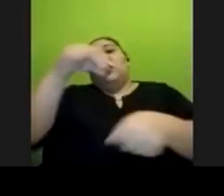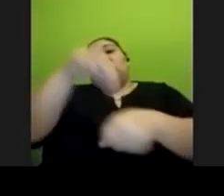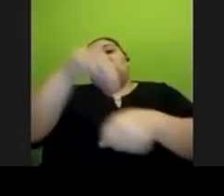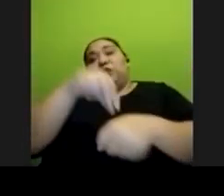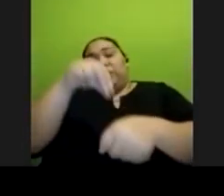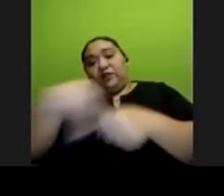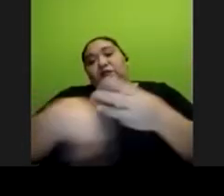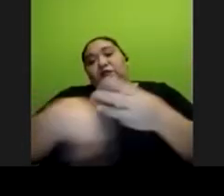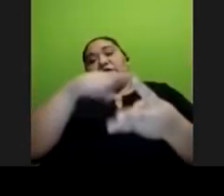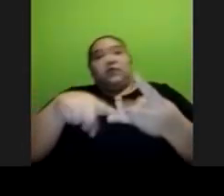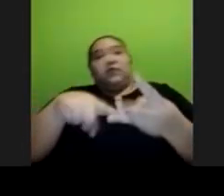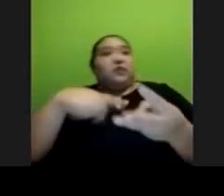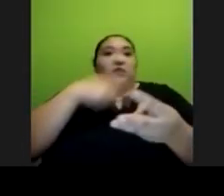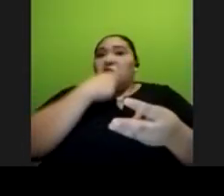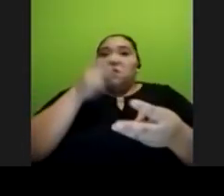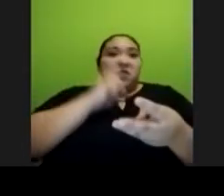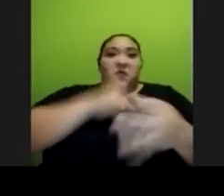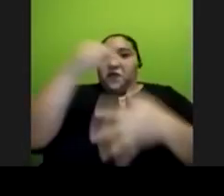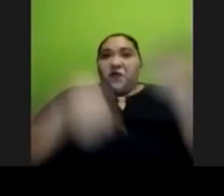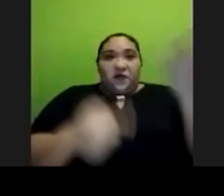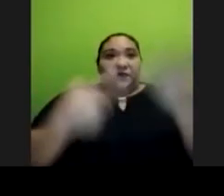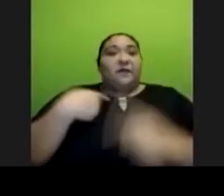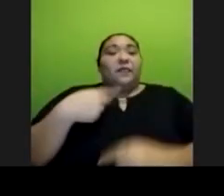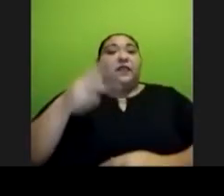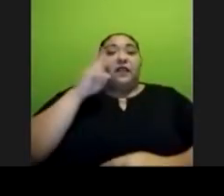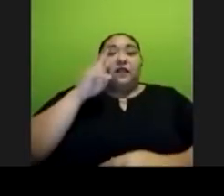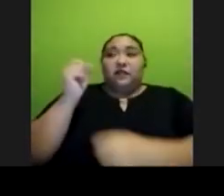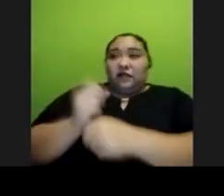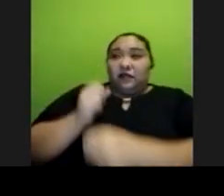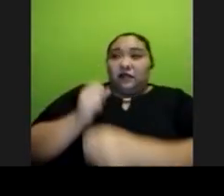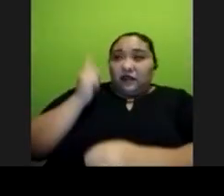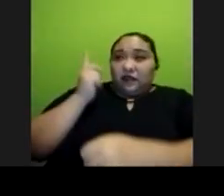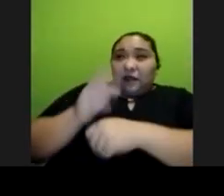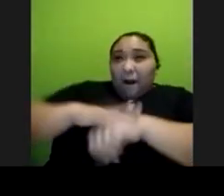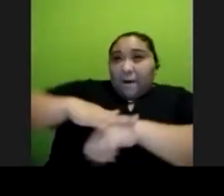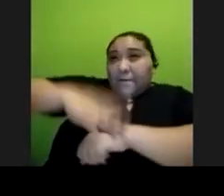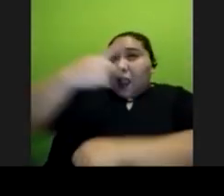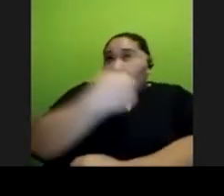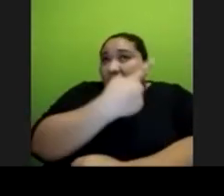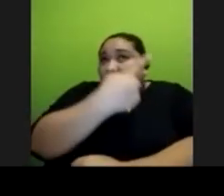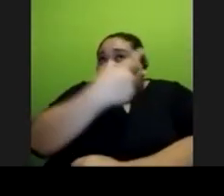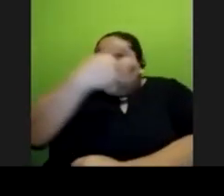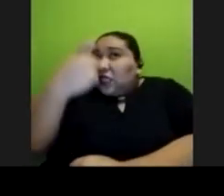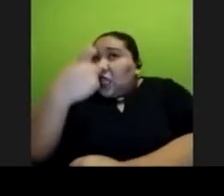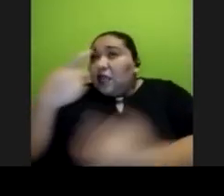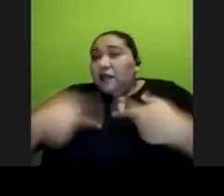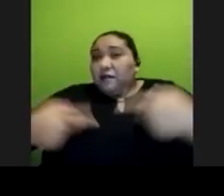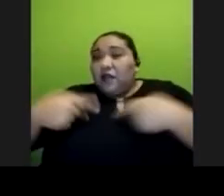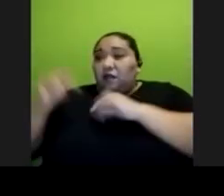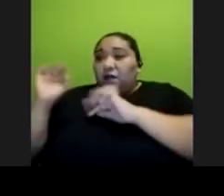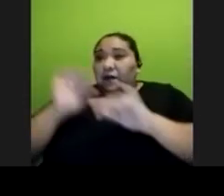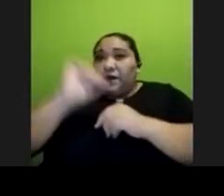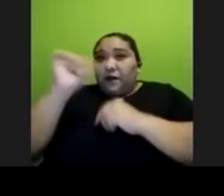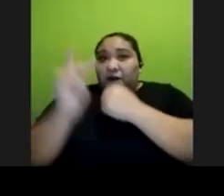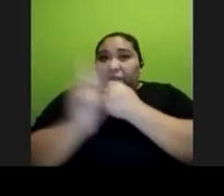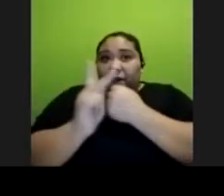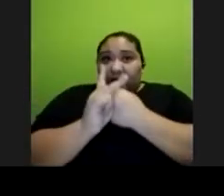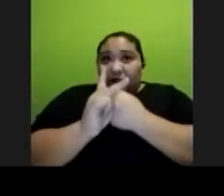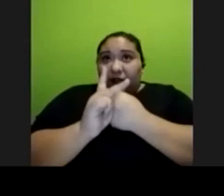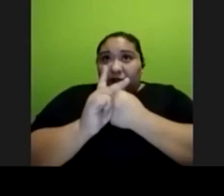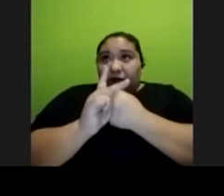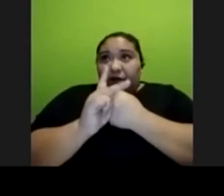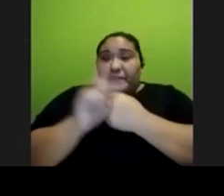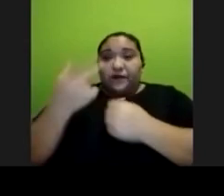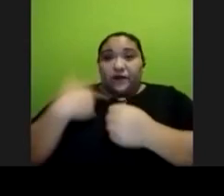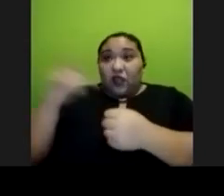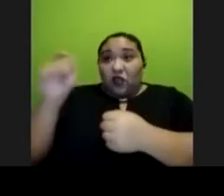que 100 refugiados que son profesionales de la salud, y estamos trabajando con las autoridades federales, en particular con